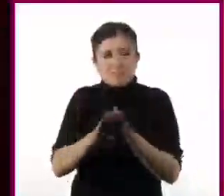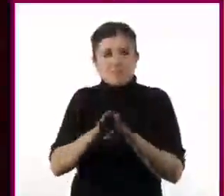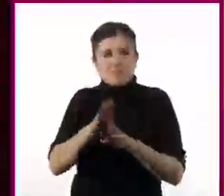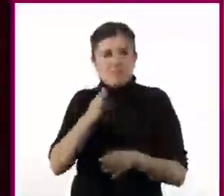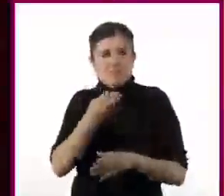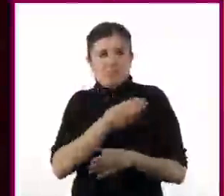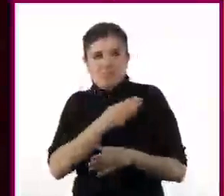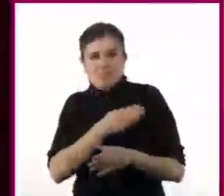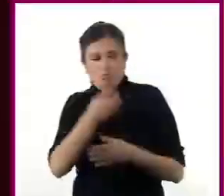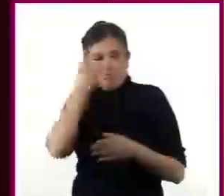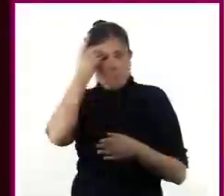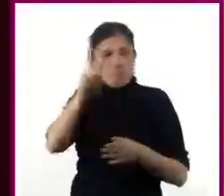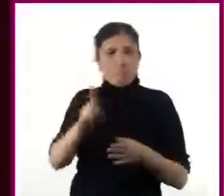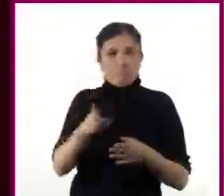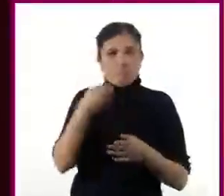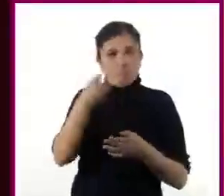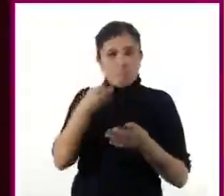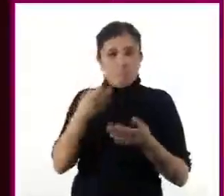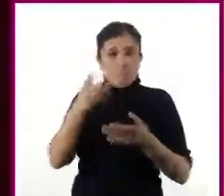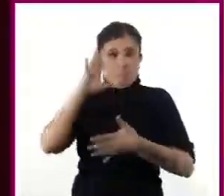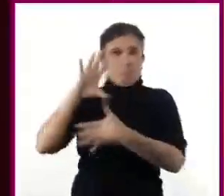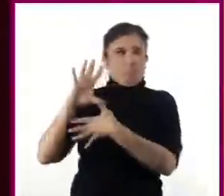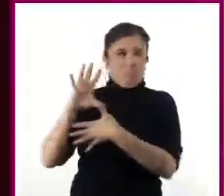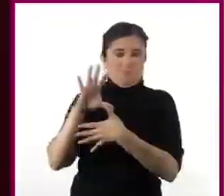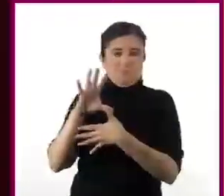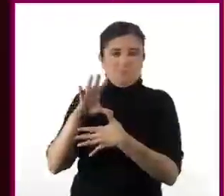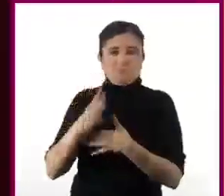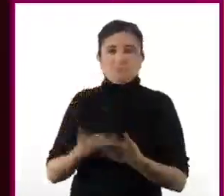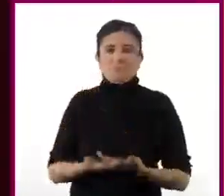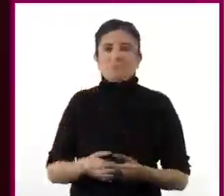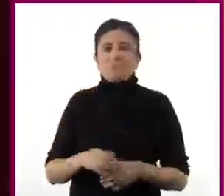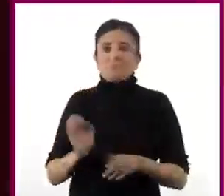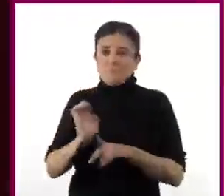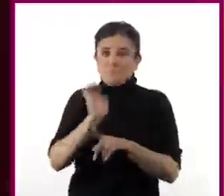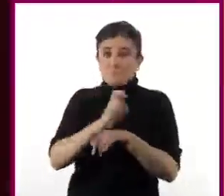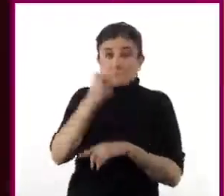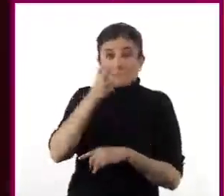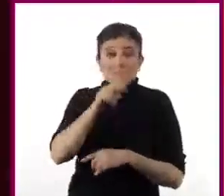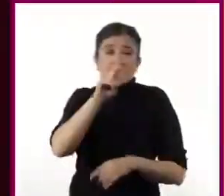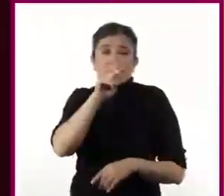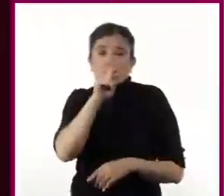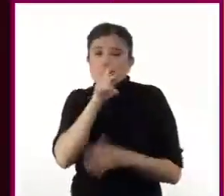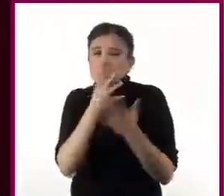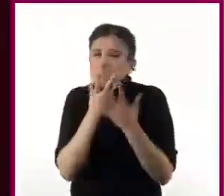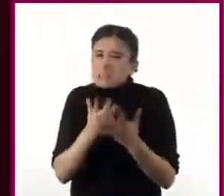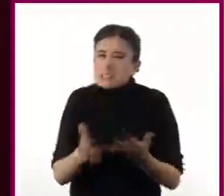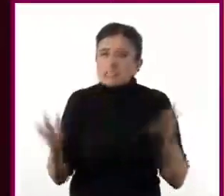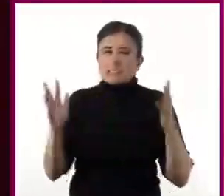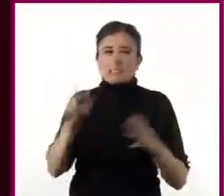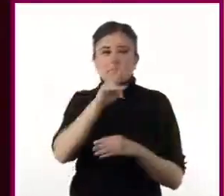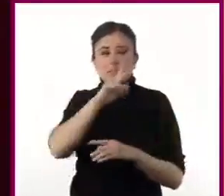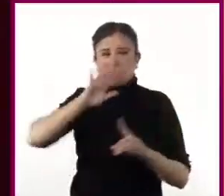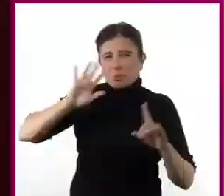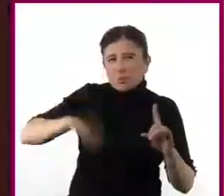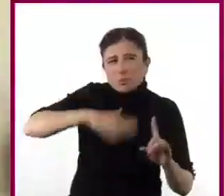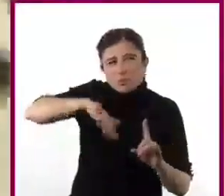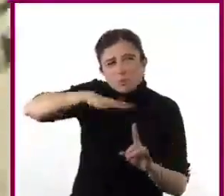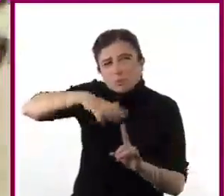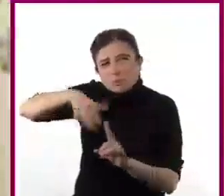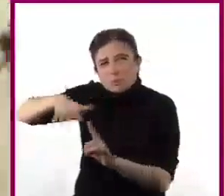lo mejor de estas Américas, ¿no? Entonces, gran preocupación, gran búsqueda